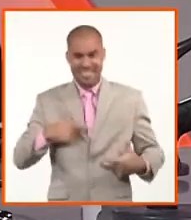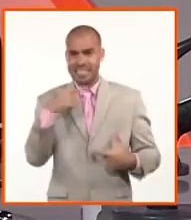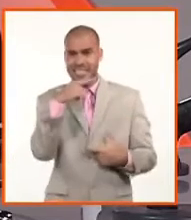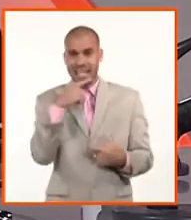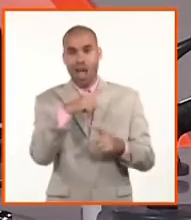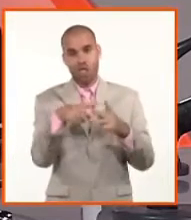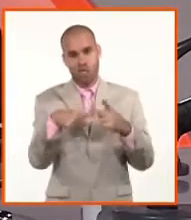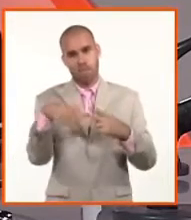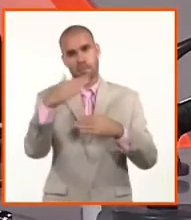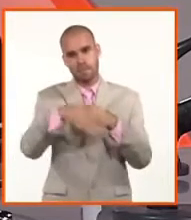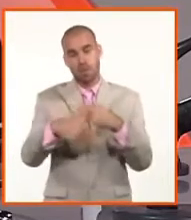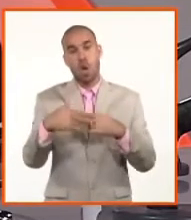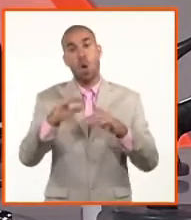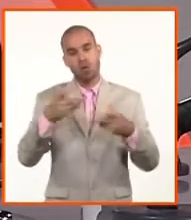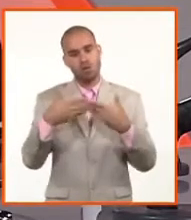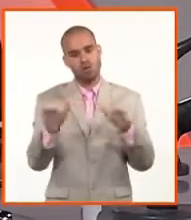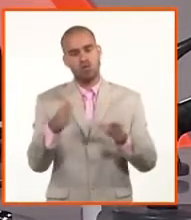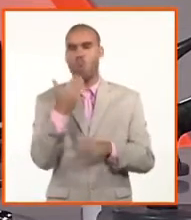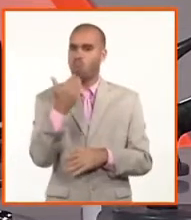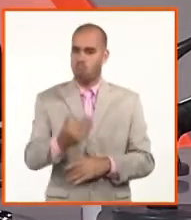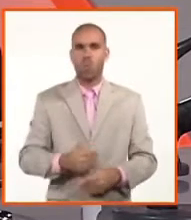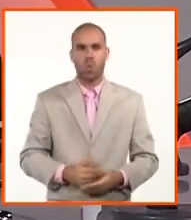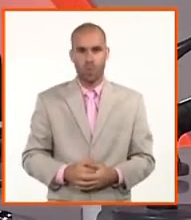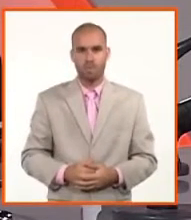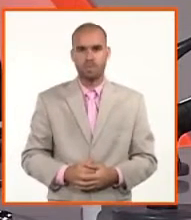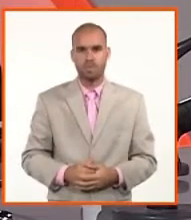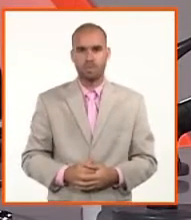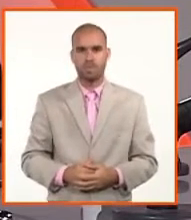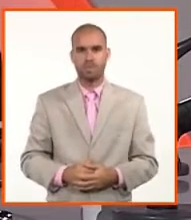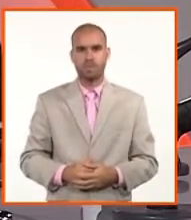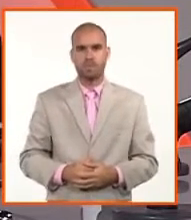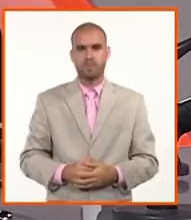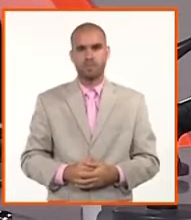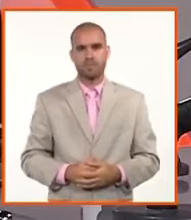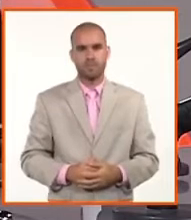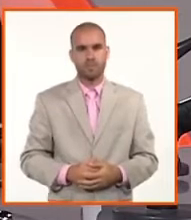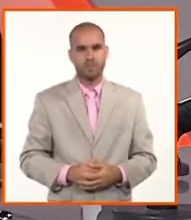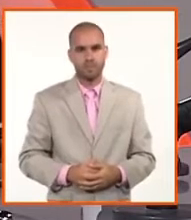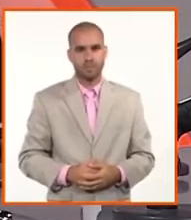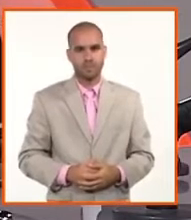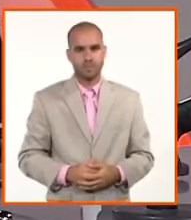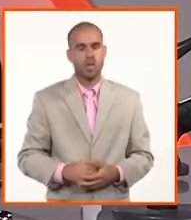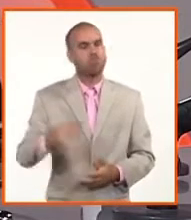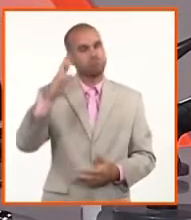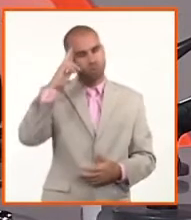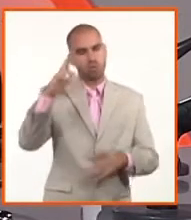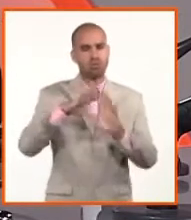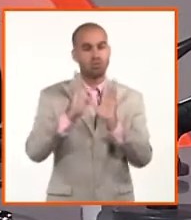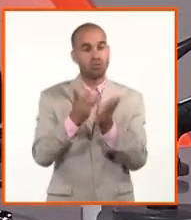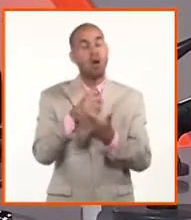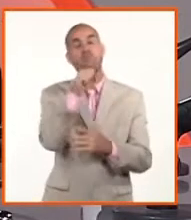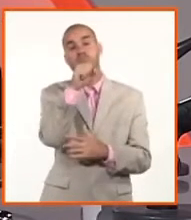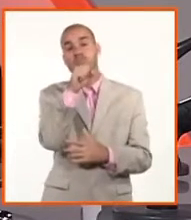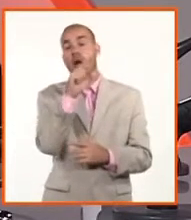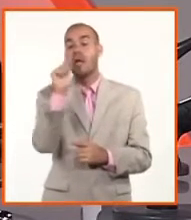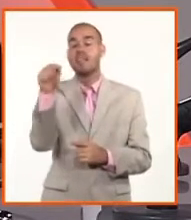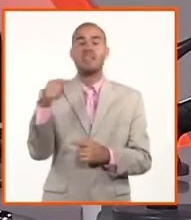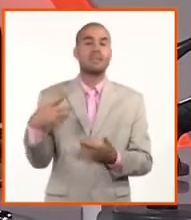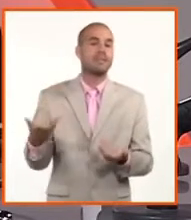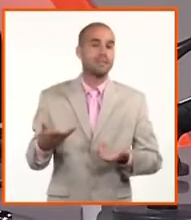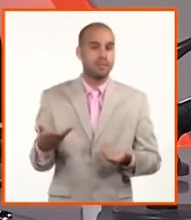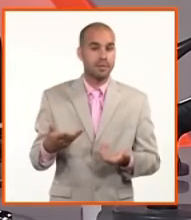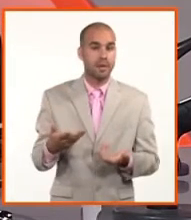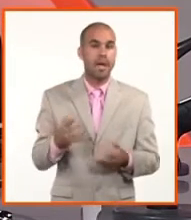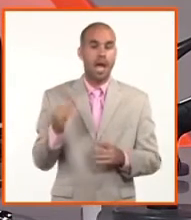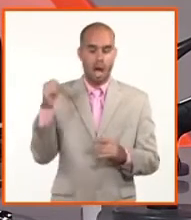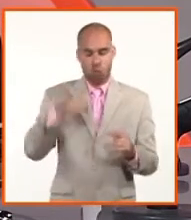se haya reabierto, qué bueno que ese espíritu que es Esther esté allí rondando ese museo. Esther, a quien tuvimos aquí alguna vez